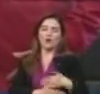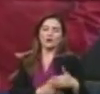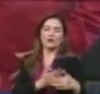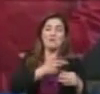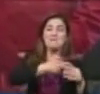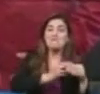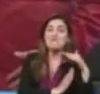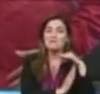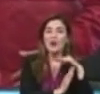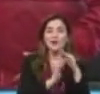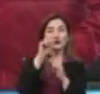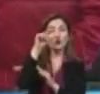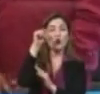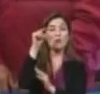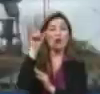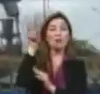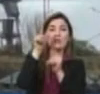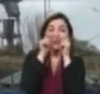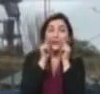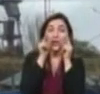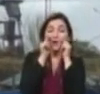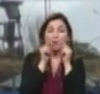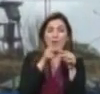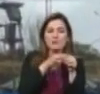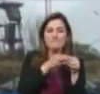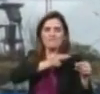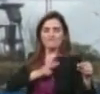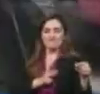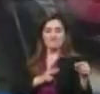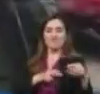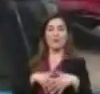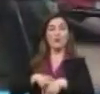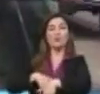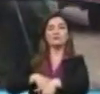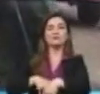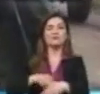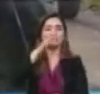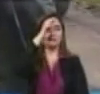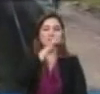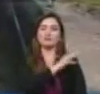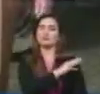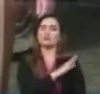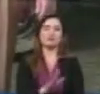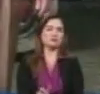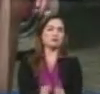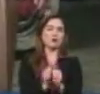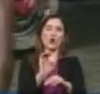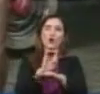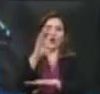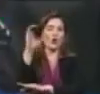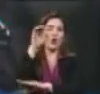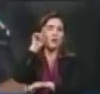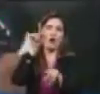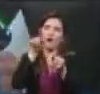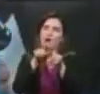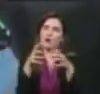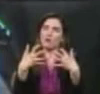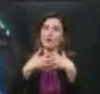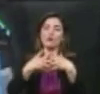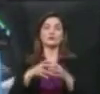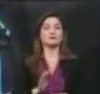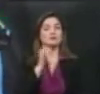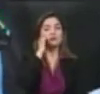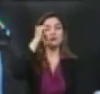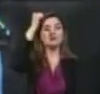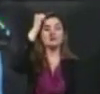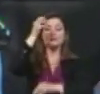entre las FARC y el gobierno no debe ser solamente militar, sino asumirlo en conjunto, Ecuador y Colombia. El día de ayer fue